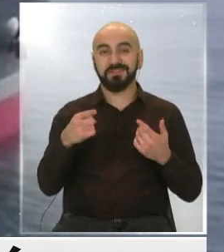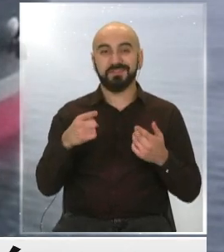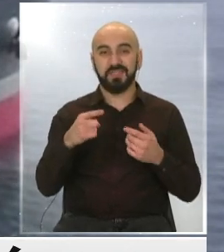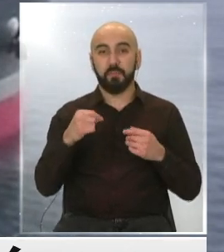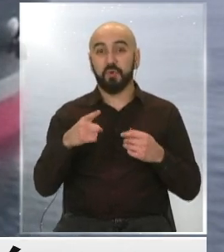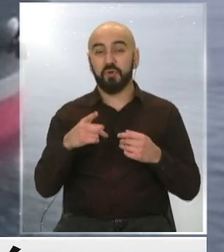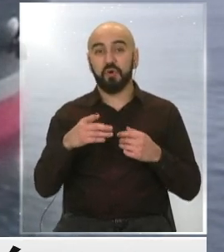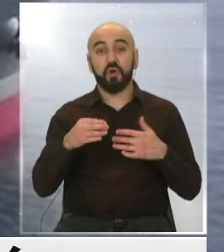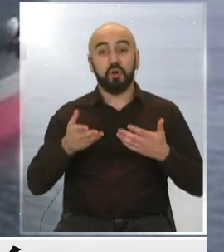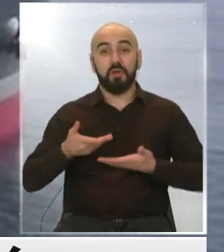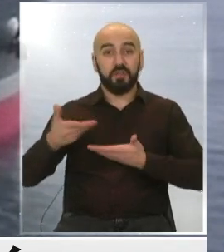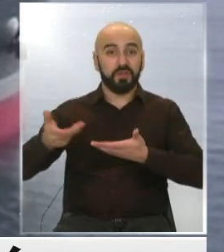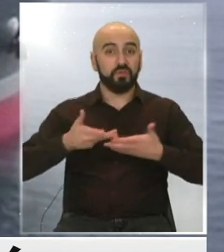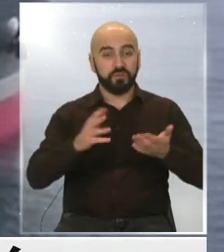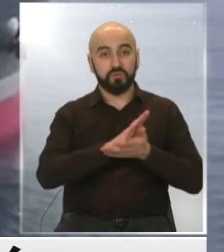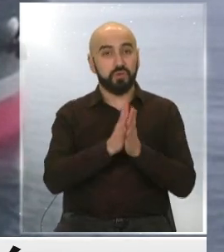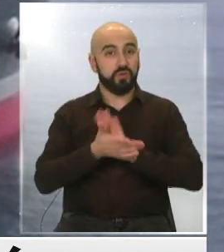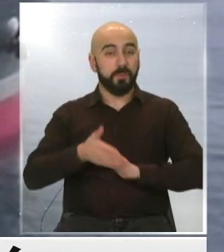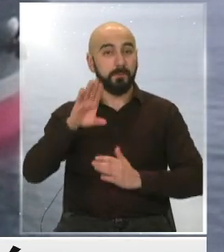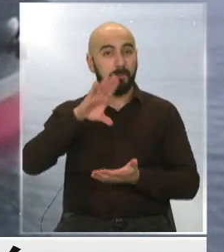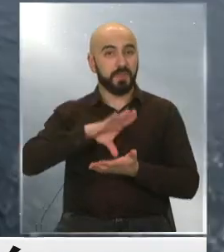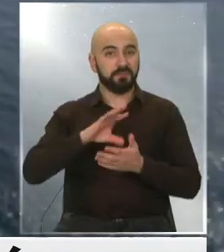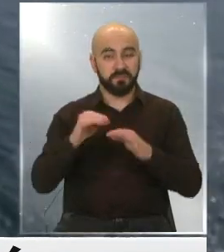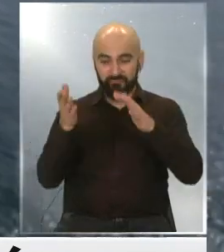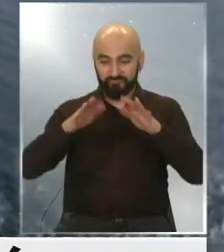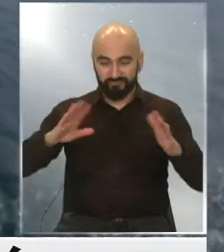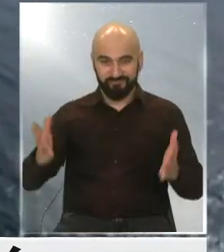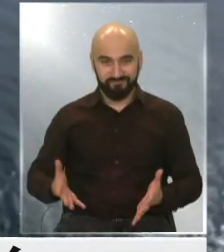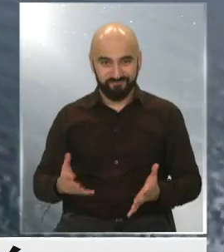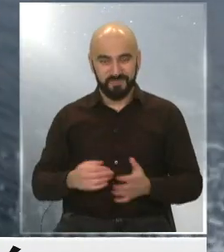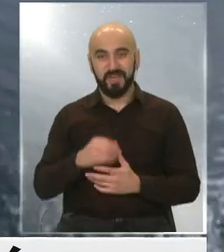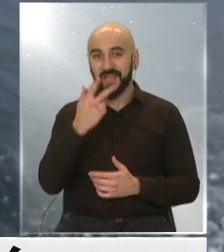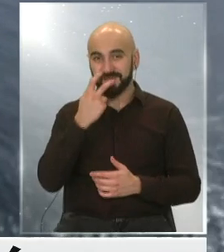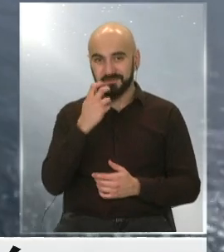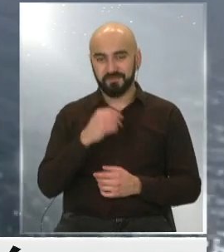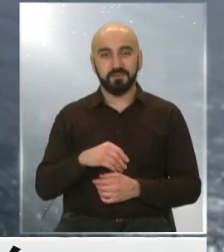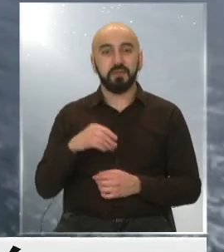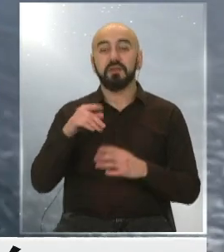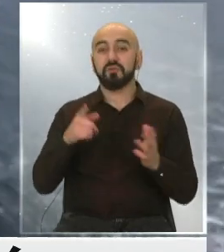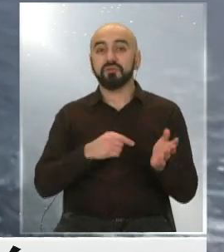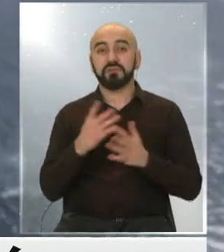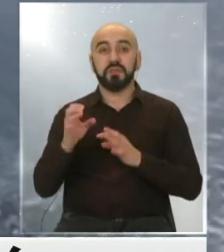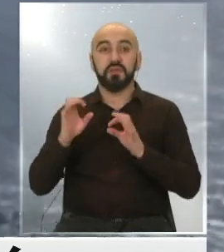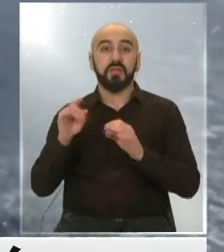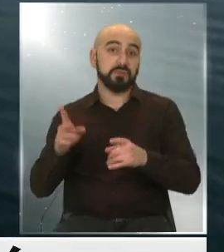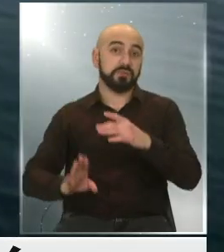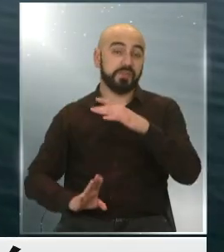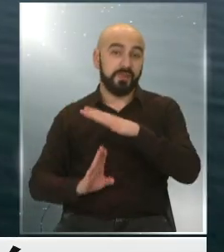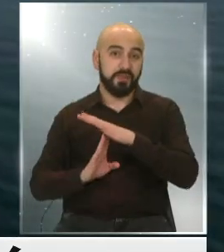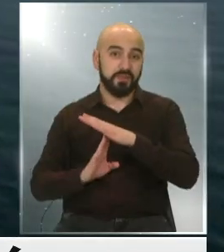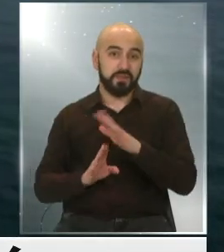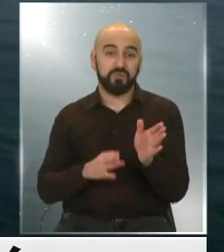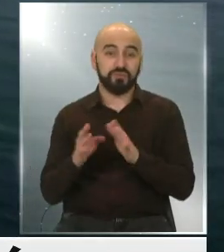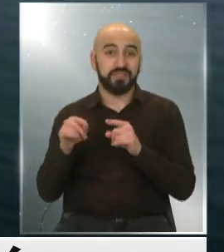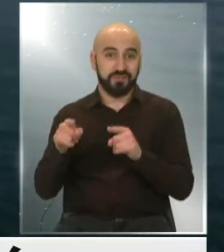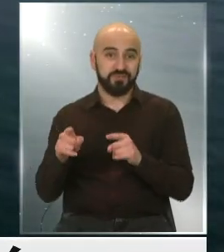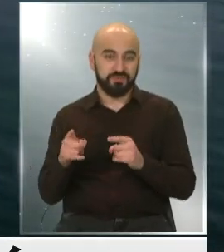todo el país, que es a través de los balones de gas propano, se va a detener y de esos balones es que depende